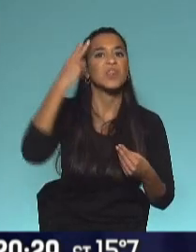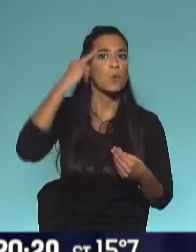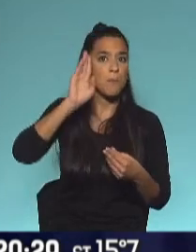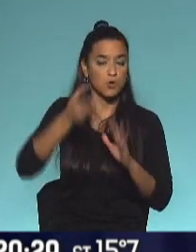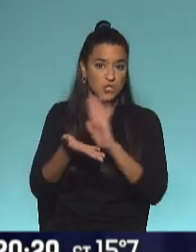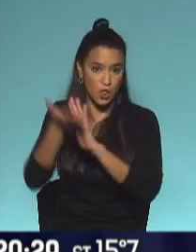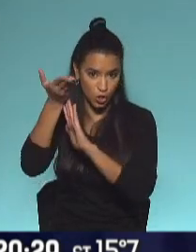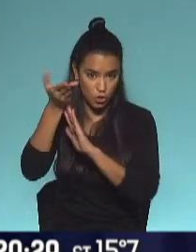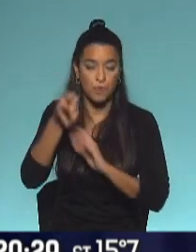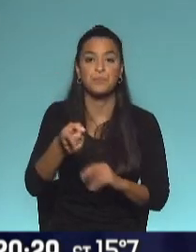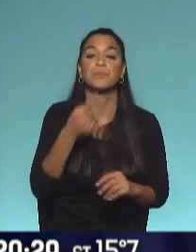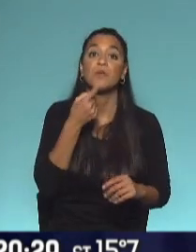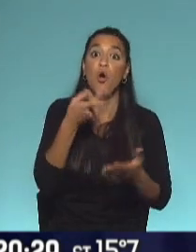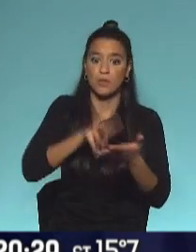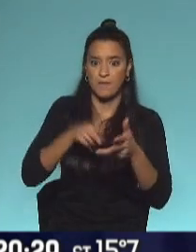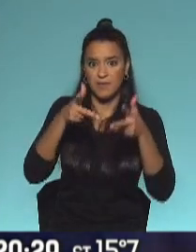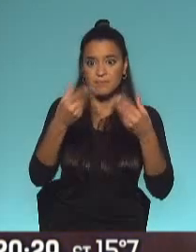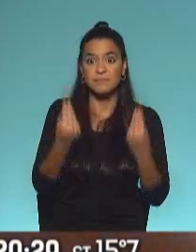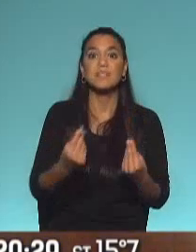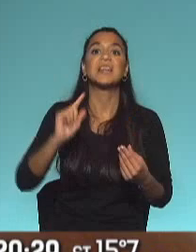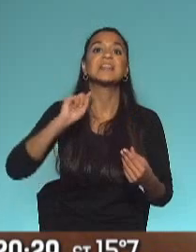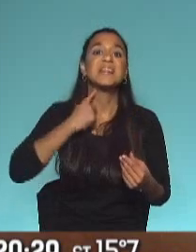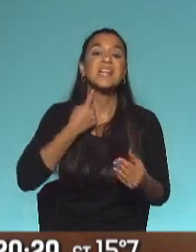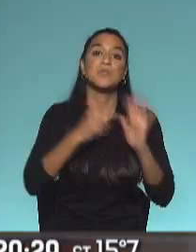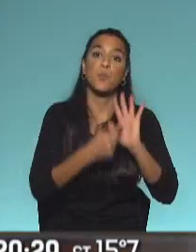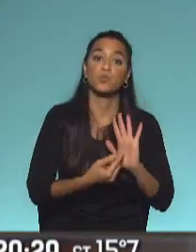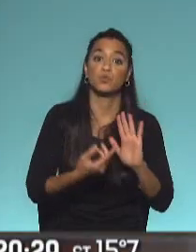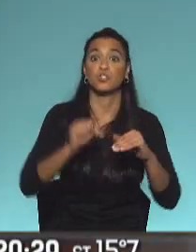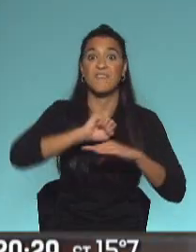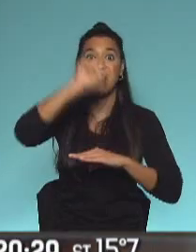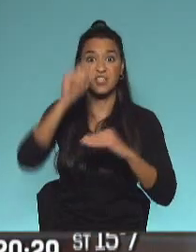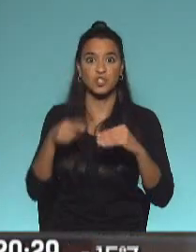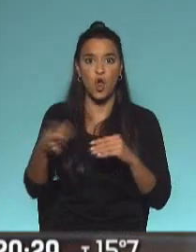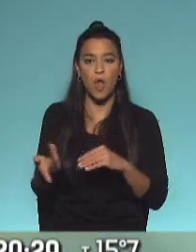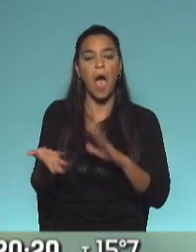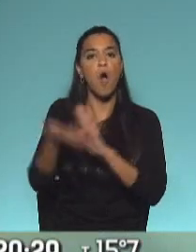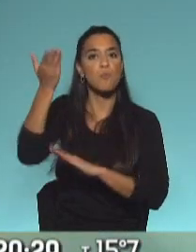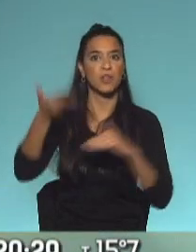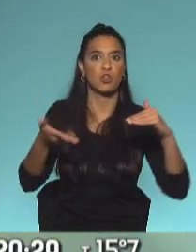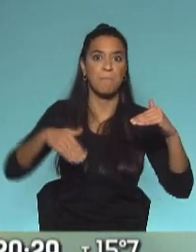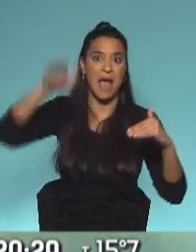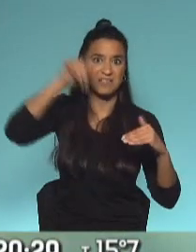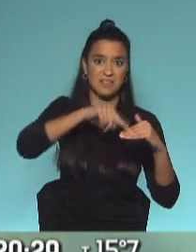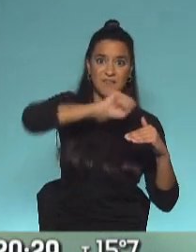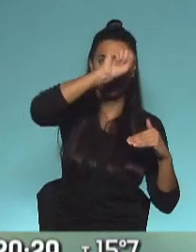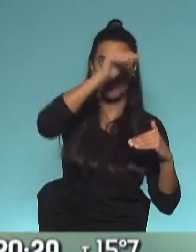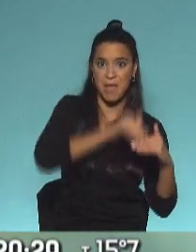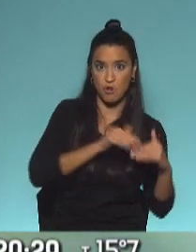lo que, vuelvo a repetir, es un aumento 13 puntos mayor a la inflación. Tercer aumento por